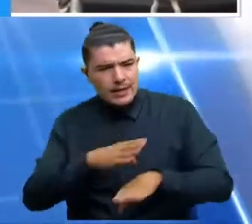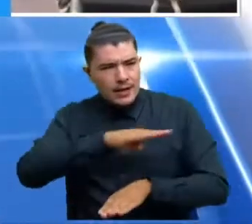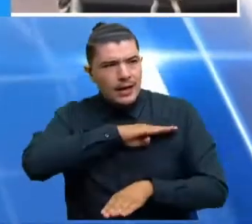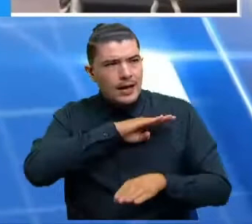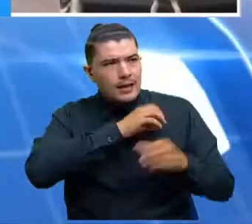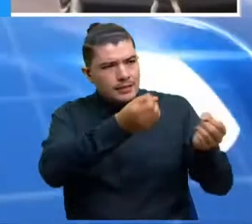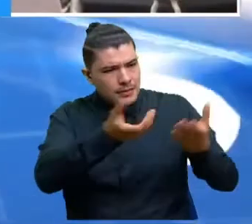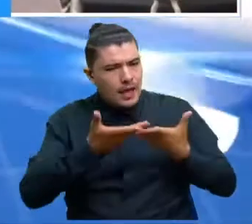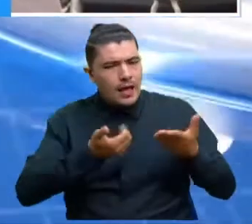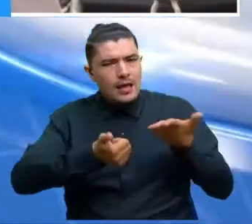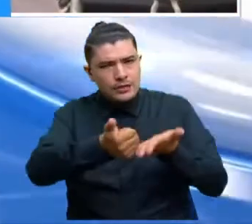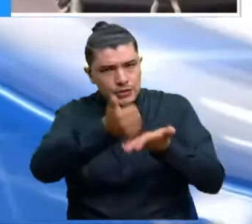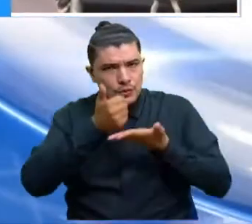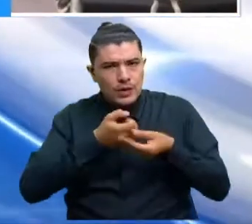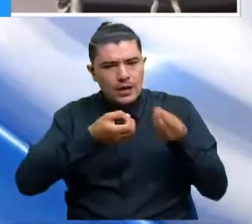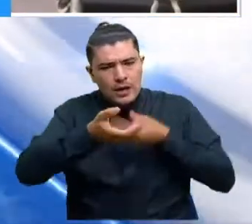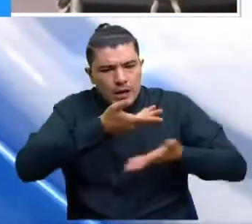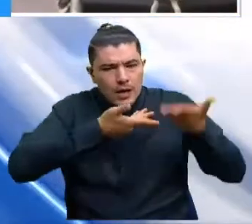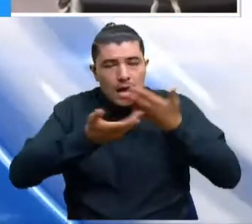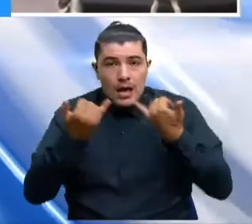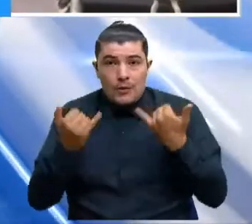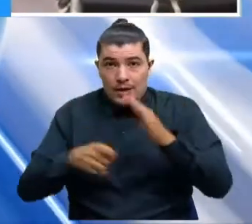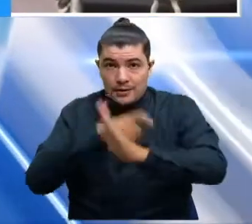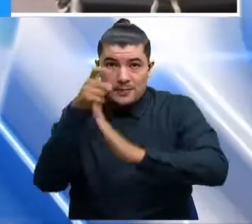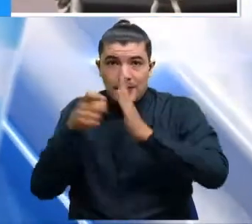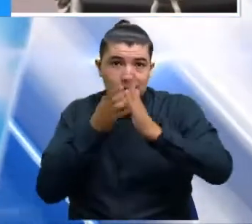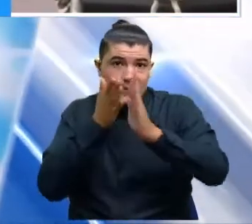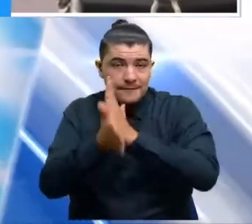condiciones. Por ahora, Sergio, esta es la información que tenemos aquí desde